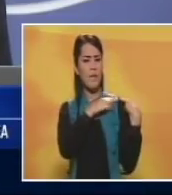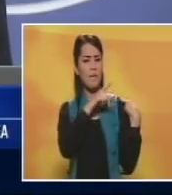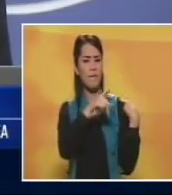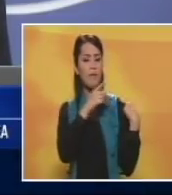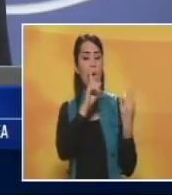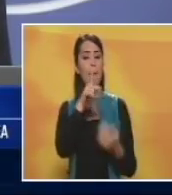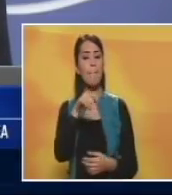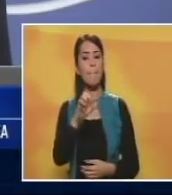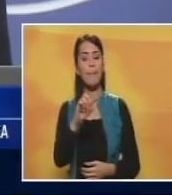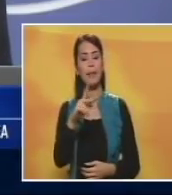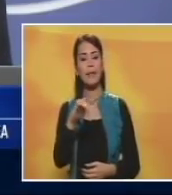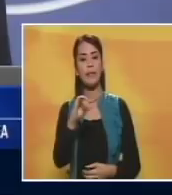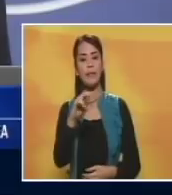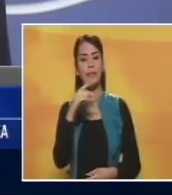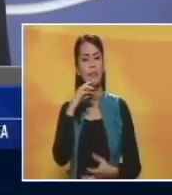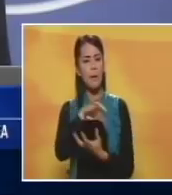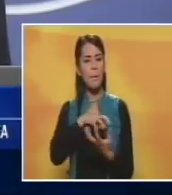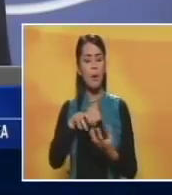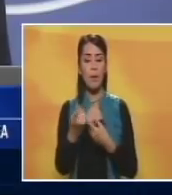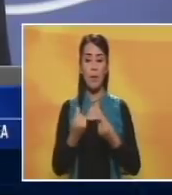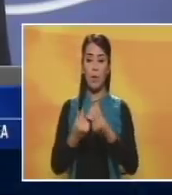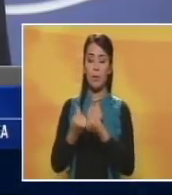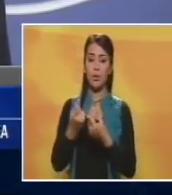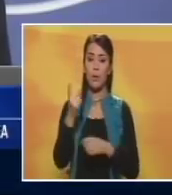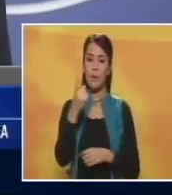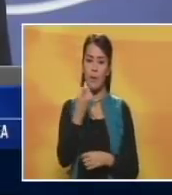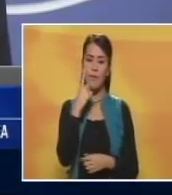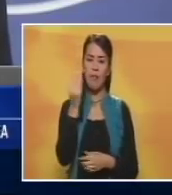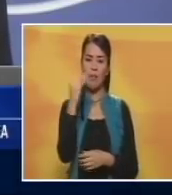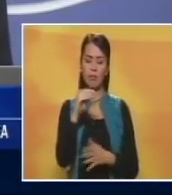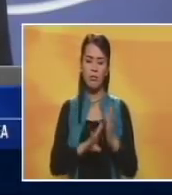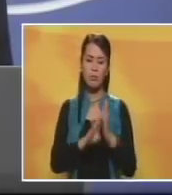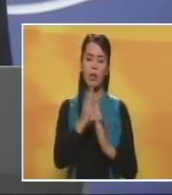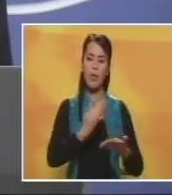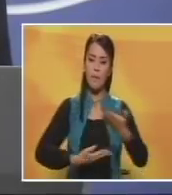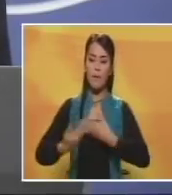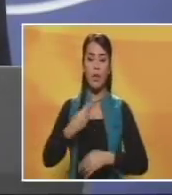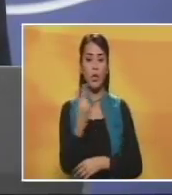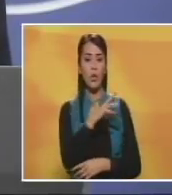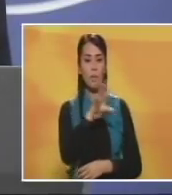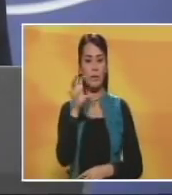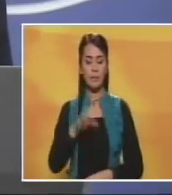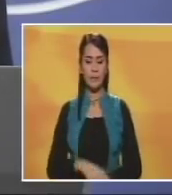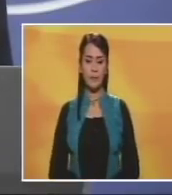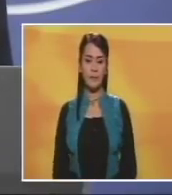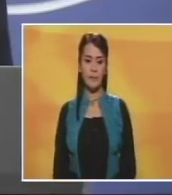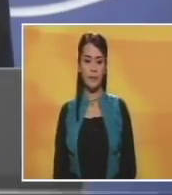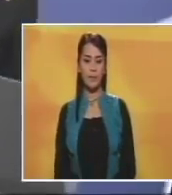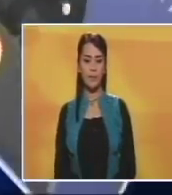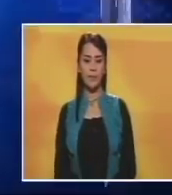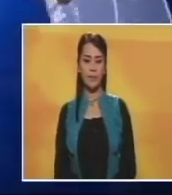a Pekín y a la disputa comercial por la falta de avances en la negociación bilateral con Pyongyang.